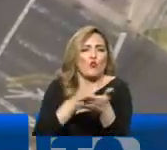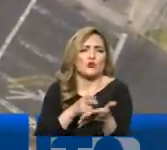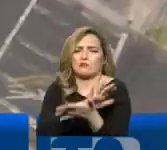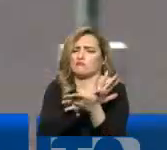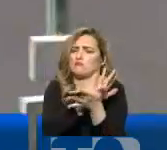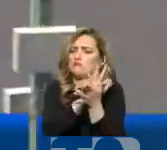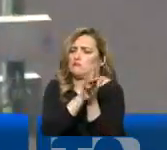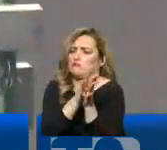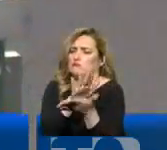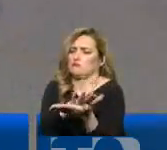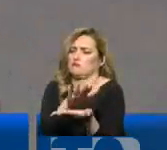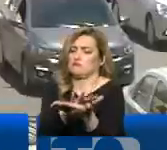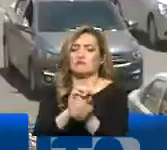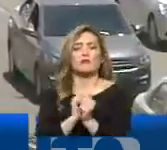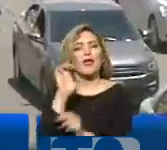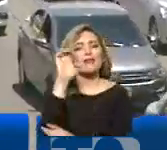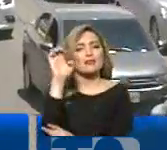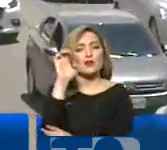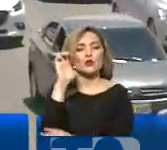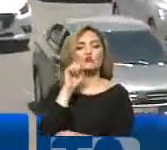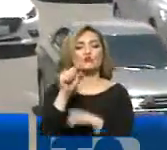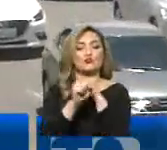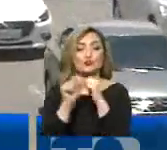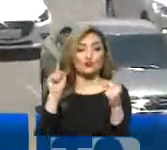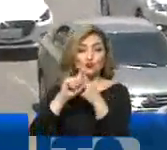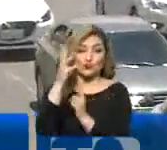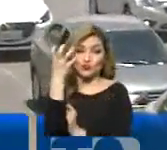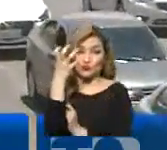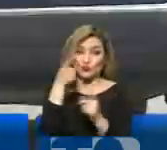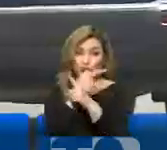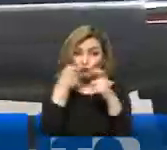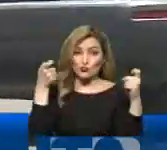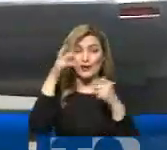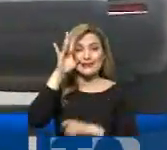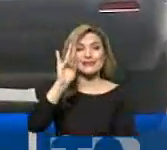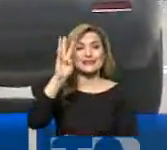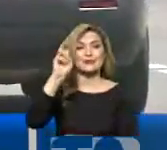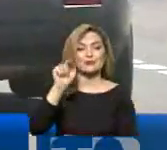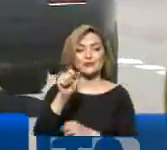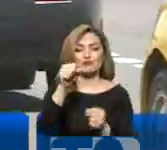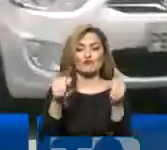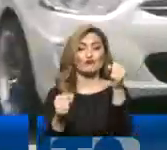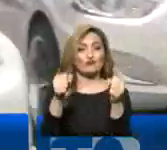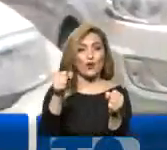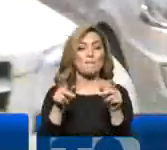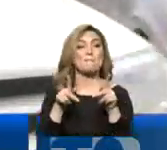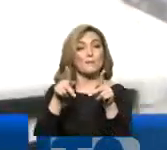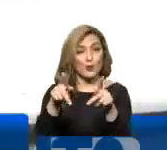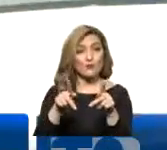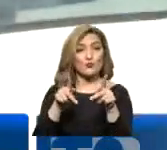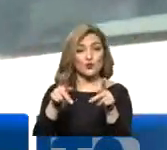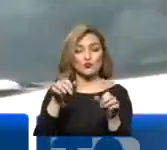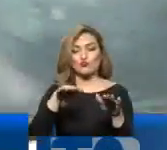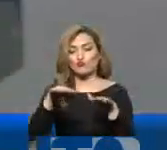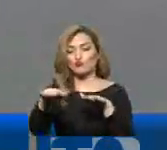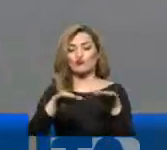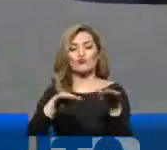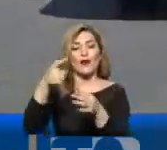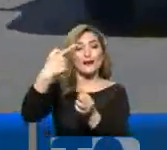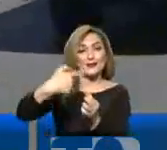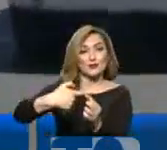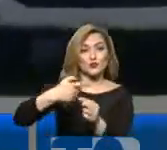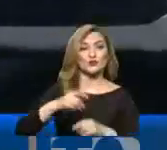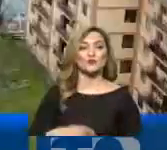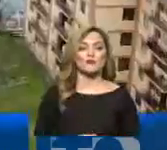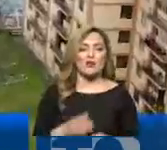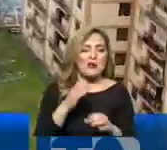multas, recalca. De enero de este año hasta el 14 de marzo, 76,000 vehículos obtuvieron su permiso de circulación en la capital